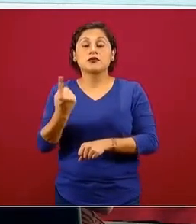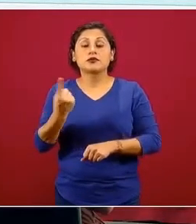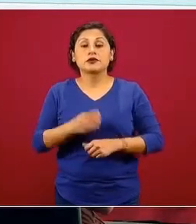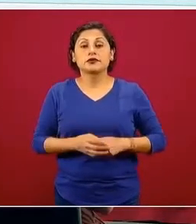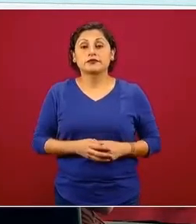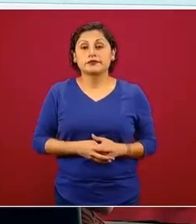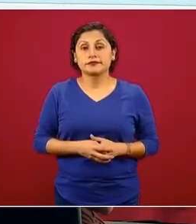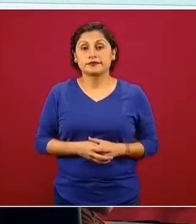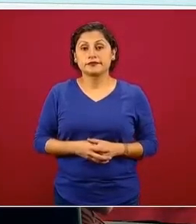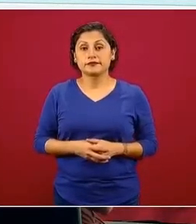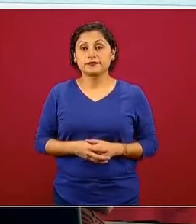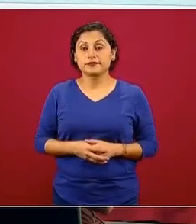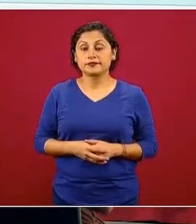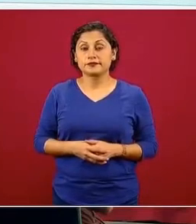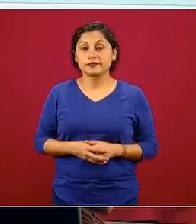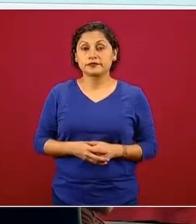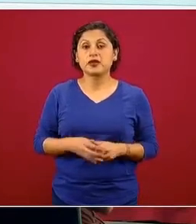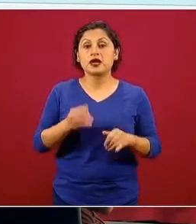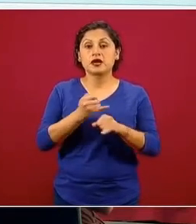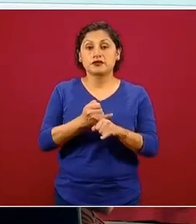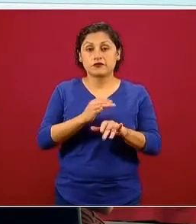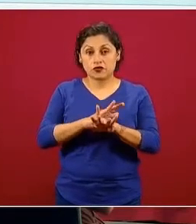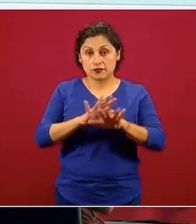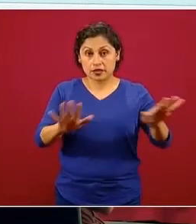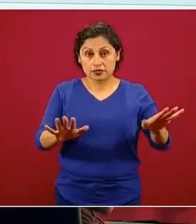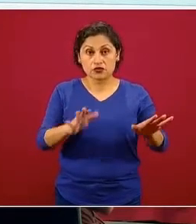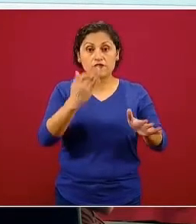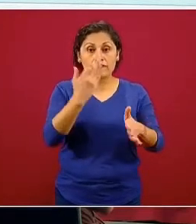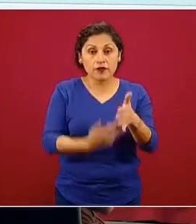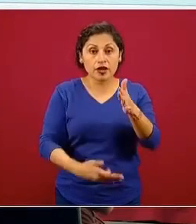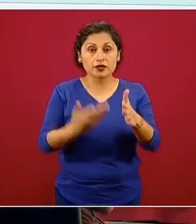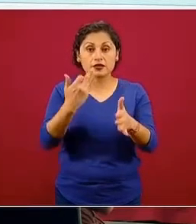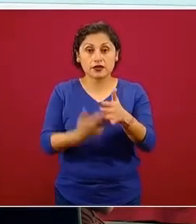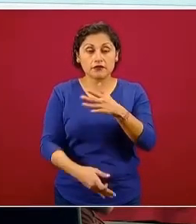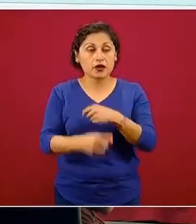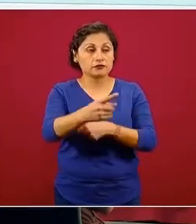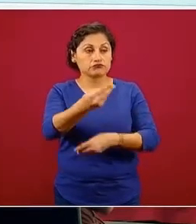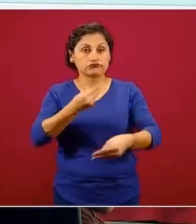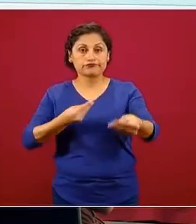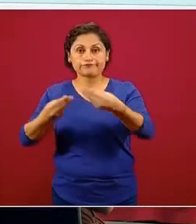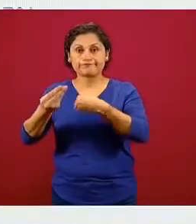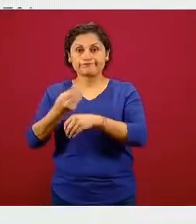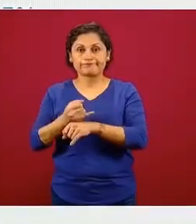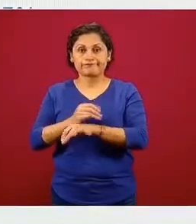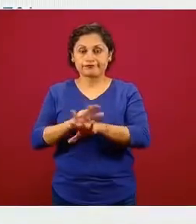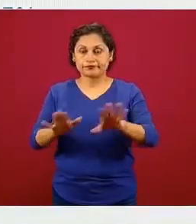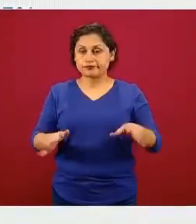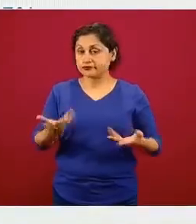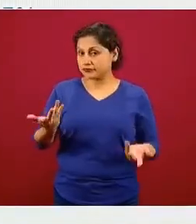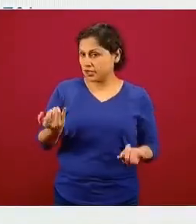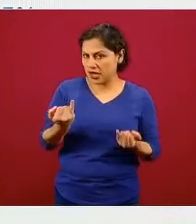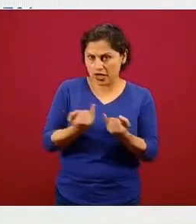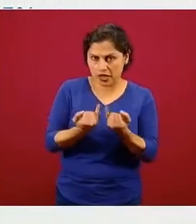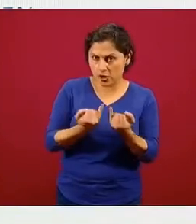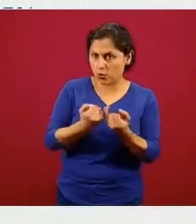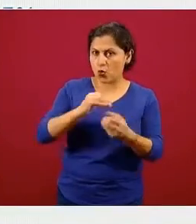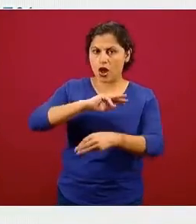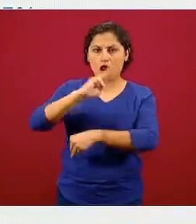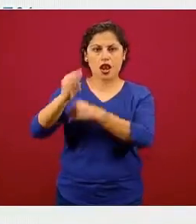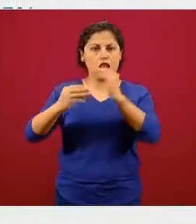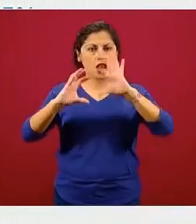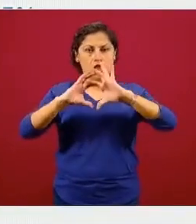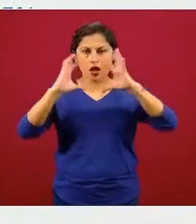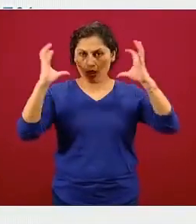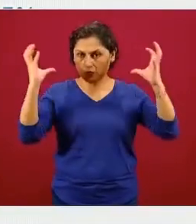los datos no están todos actualizados y en todo el mundo, para prácticamente